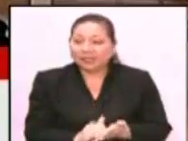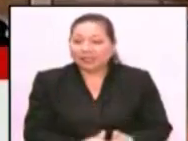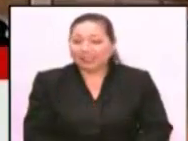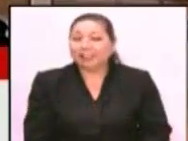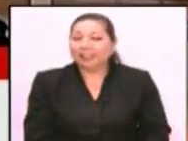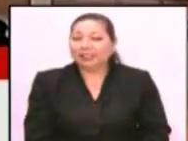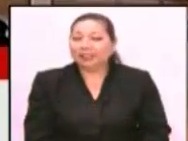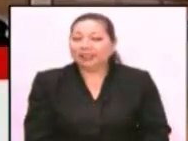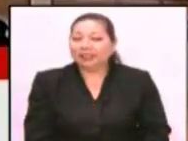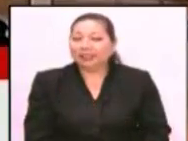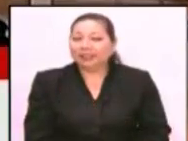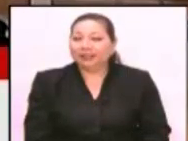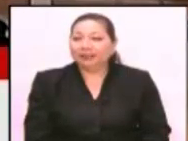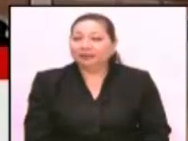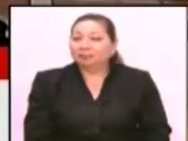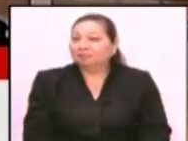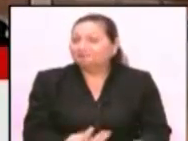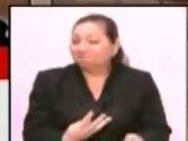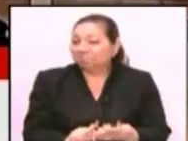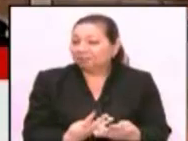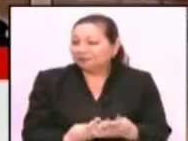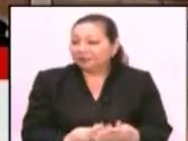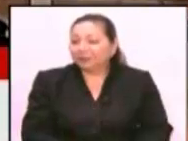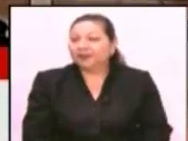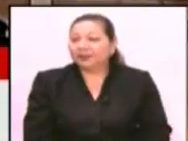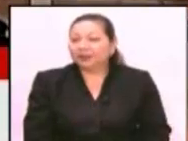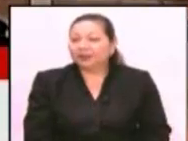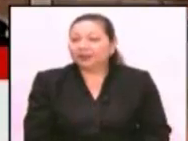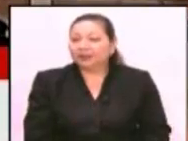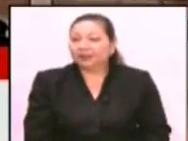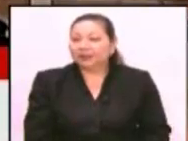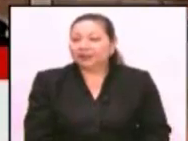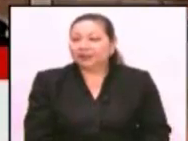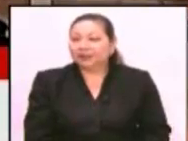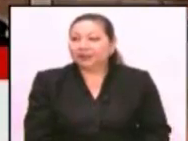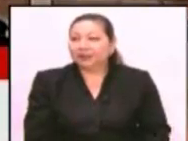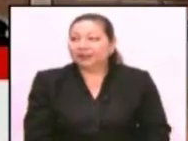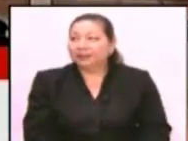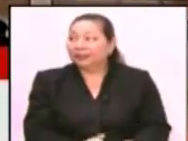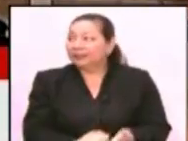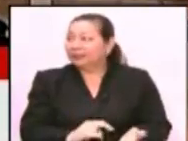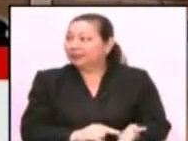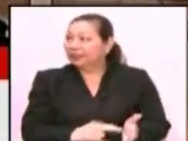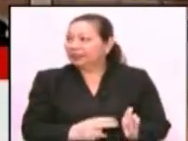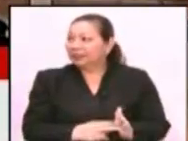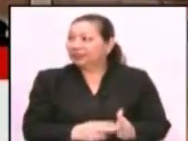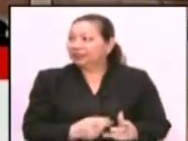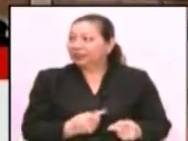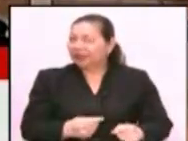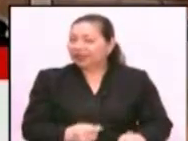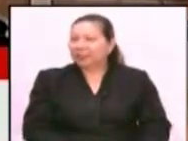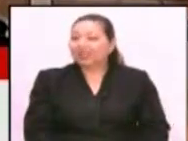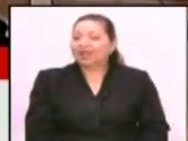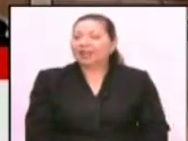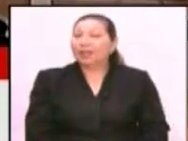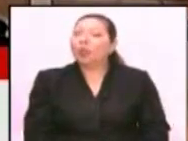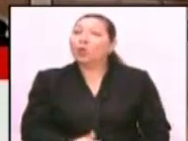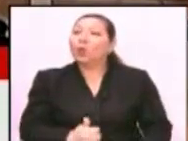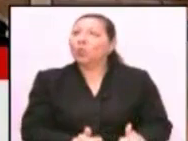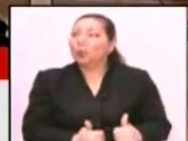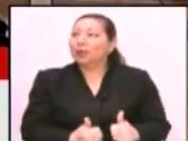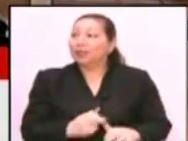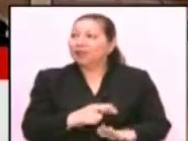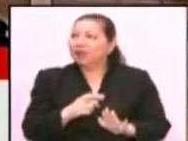cuatro centros penitenciarios a los que se ha referido, tener un poco... cuál